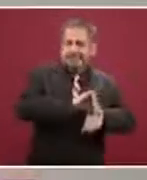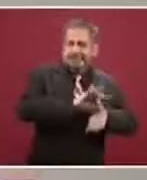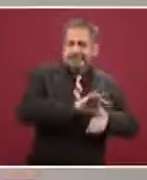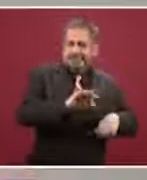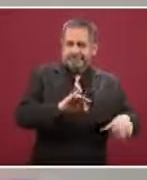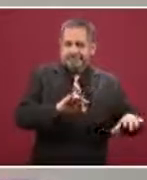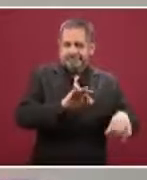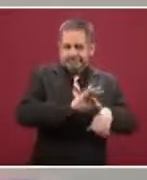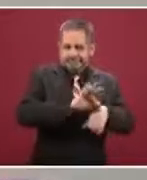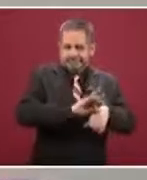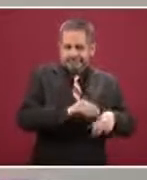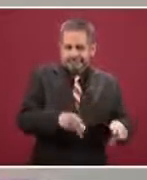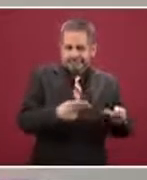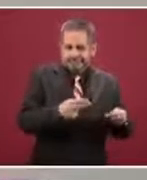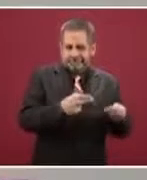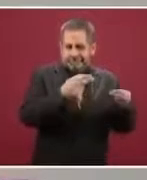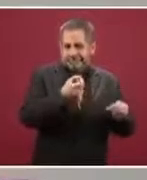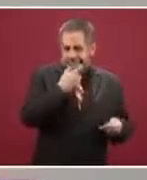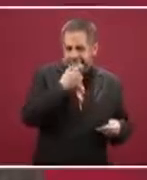Sí.